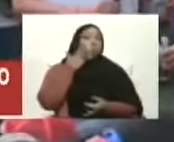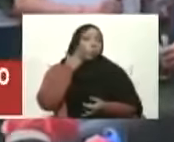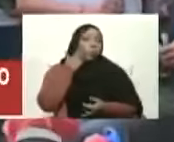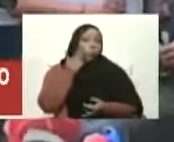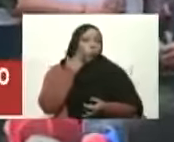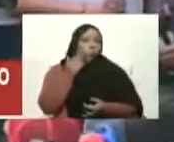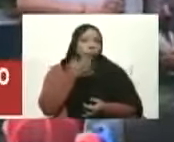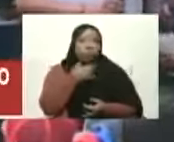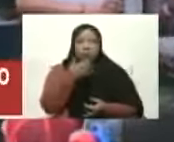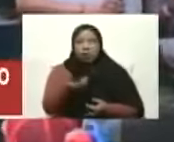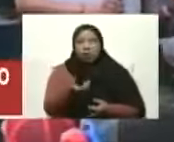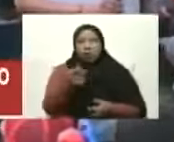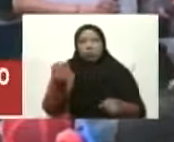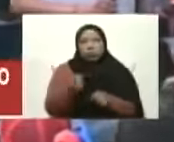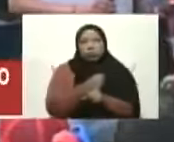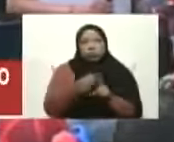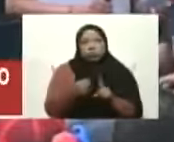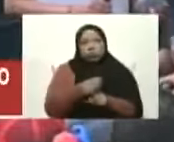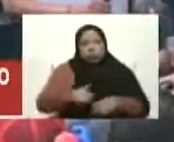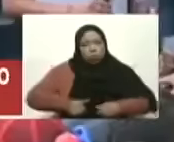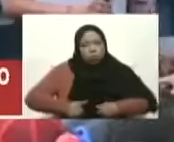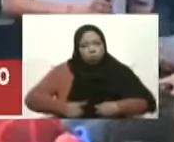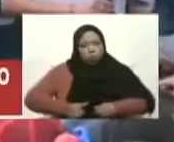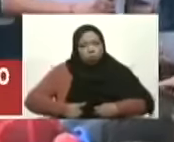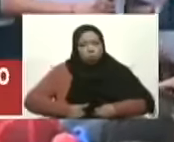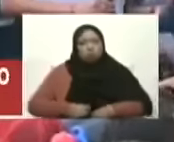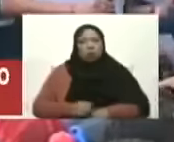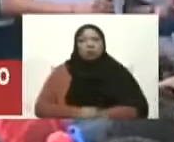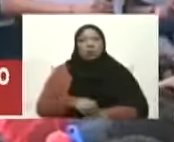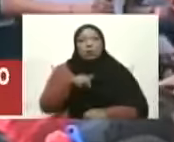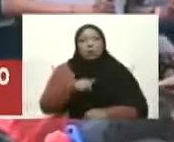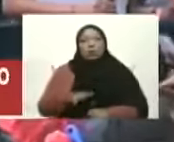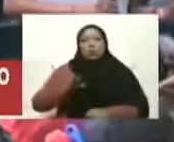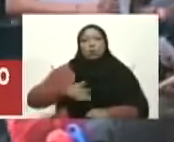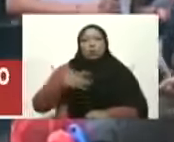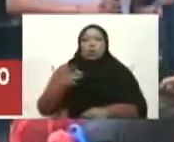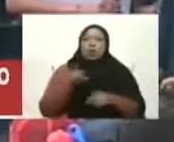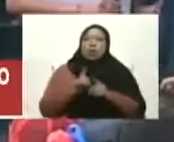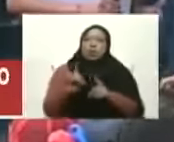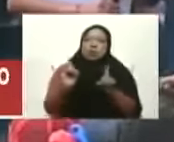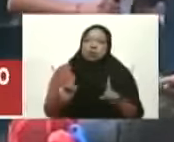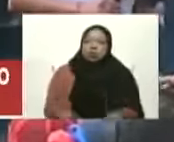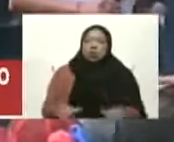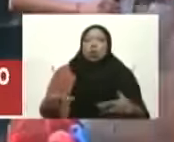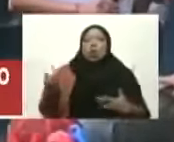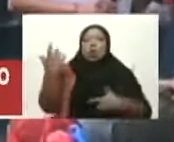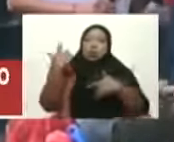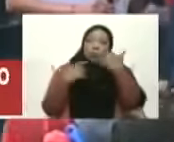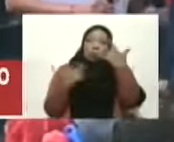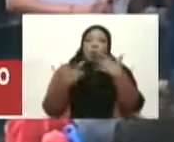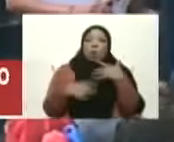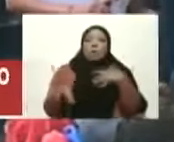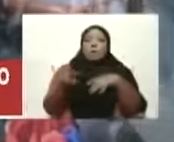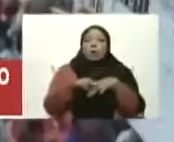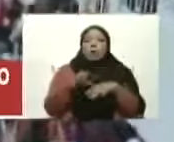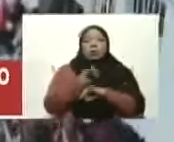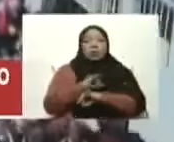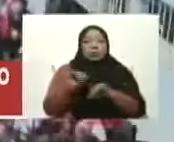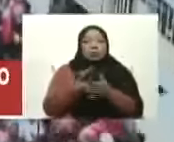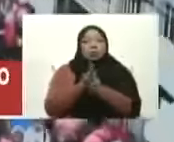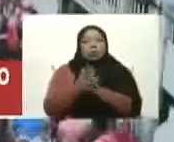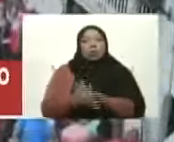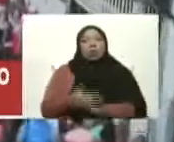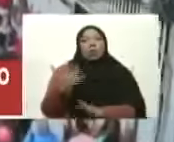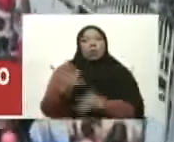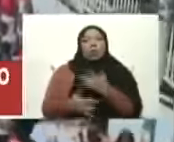gringos y sus lacayos esclavos de aquí, hoy podemos decir: ya lo peor pasó, ya